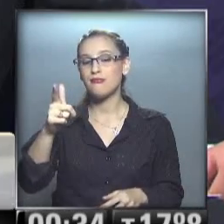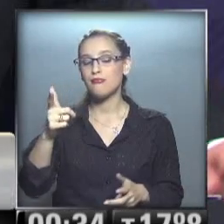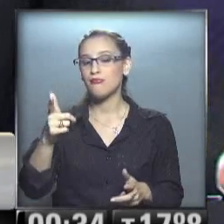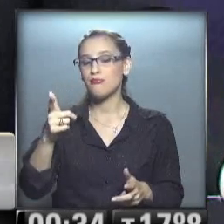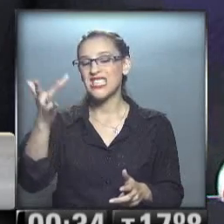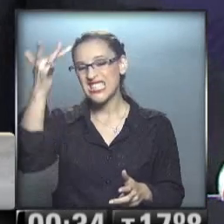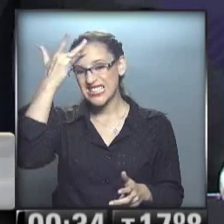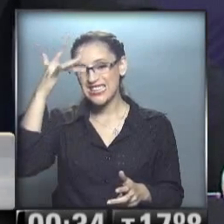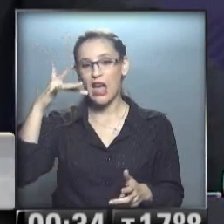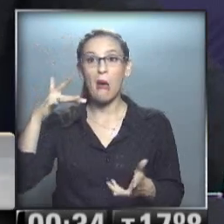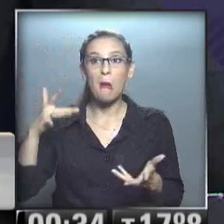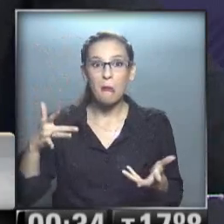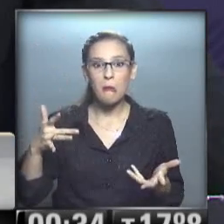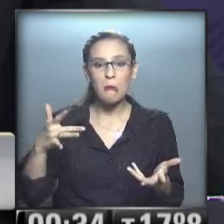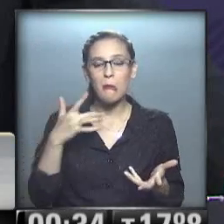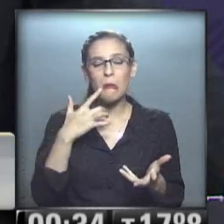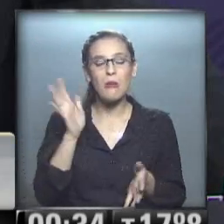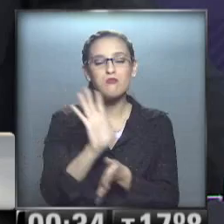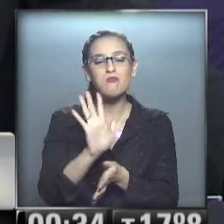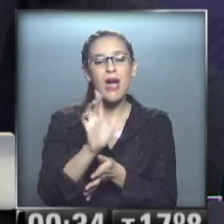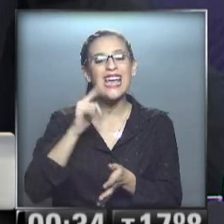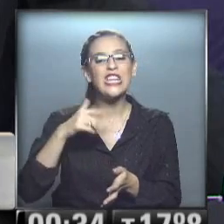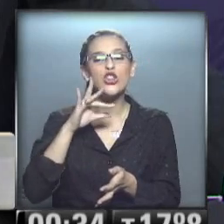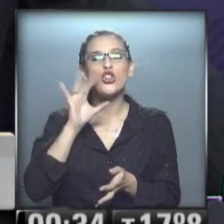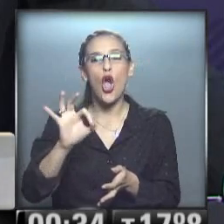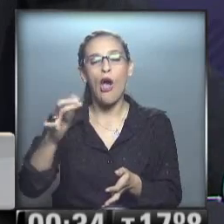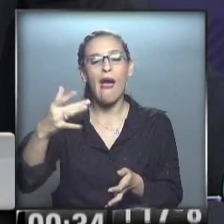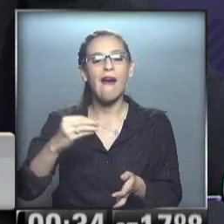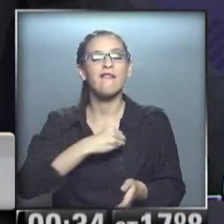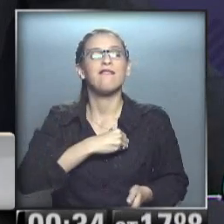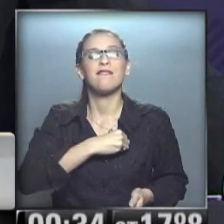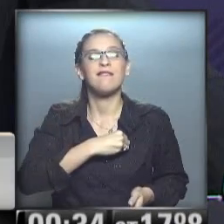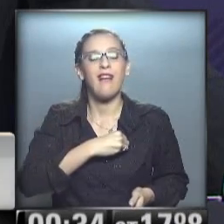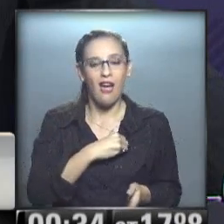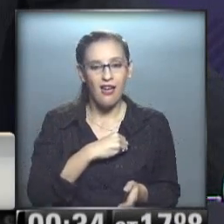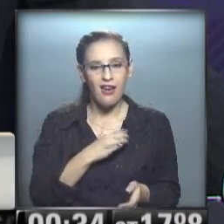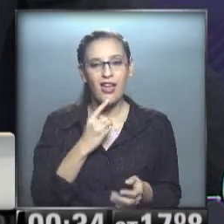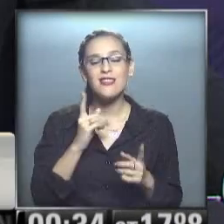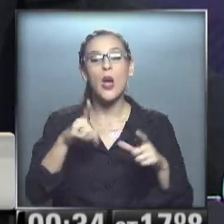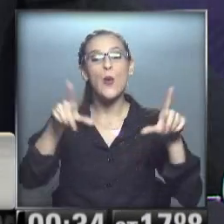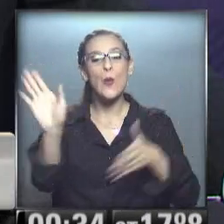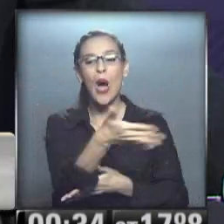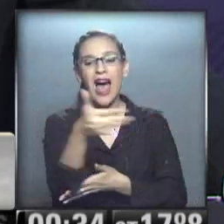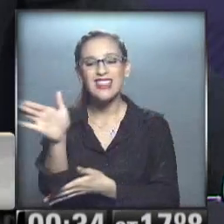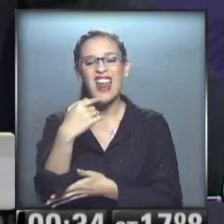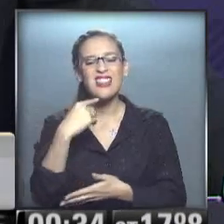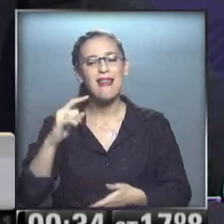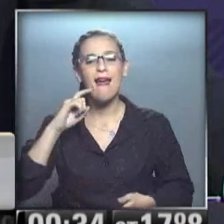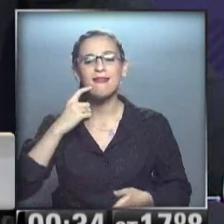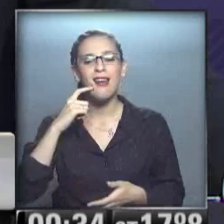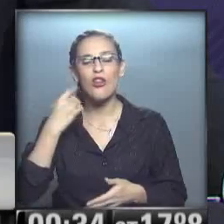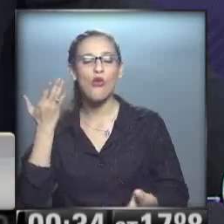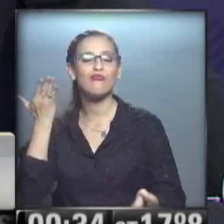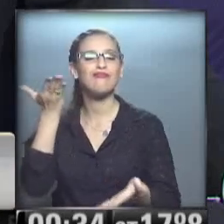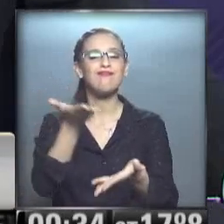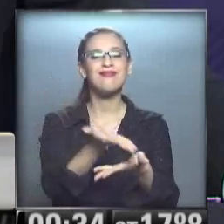comunión entre Serrat y el indio. Y una hermosa bandera que decía, profeta en tu tierra. Aquí está Entre Ríos recibiendo al indio